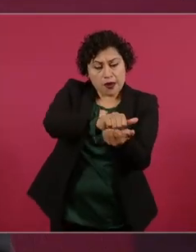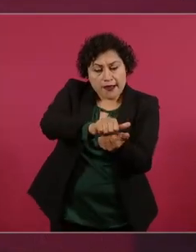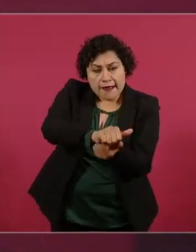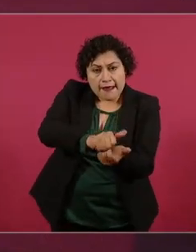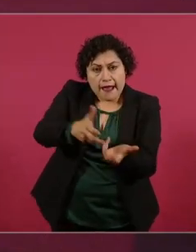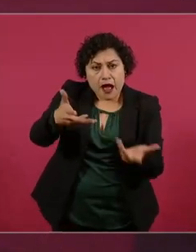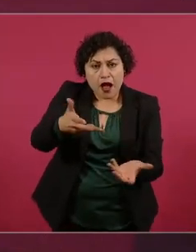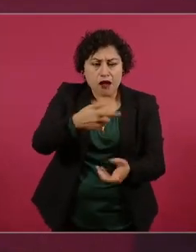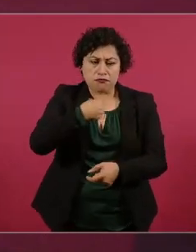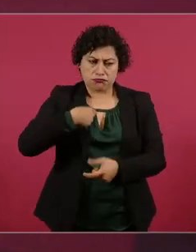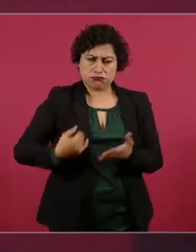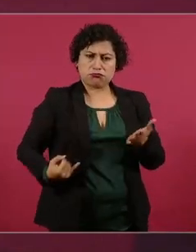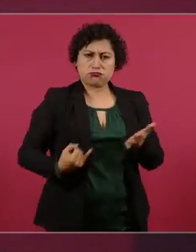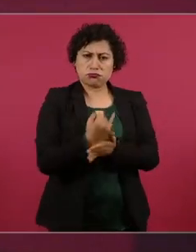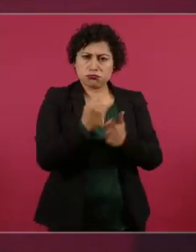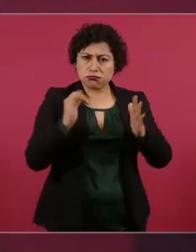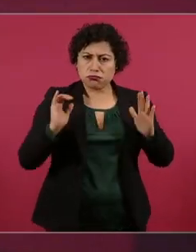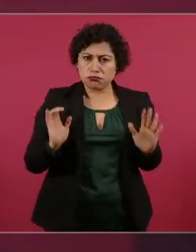¿Cuánto